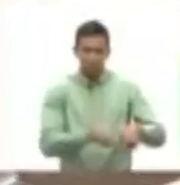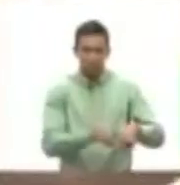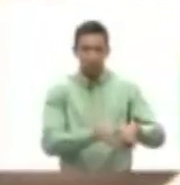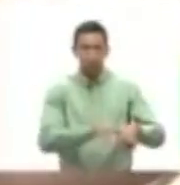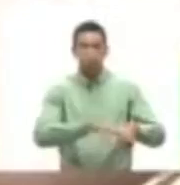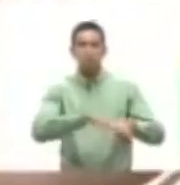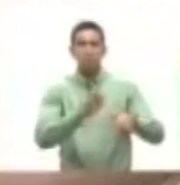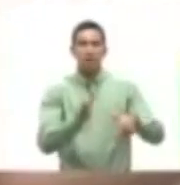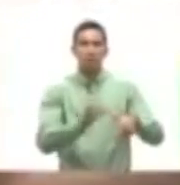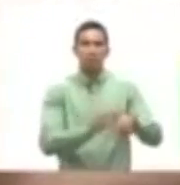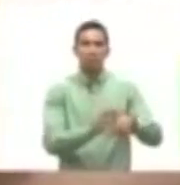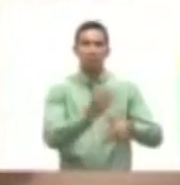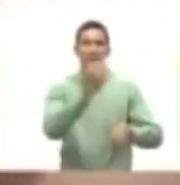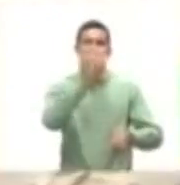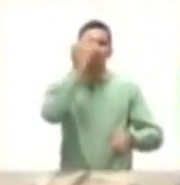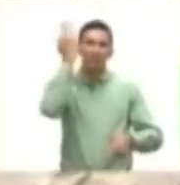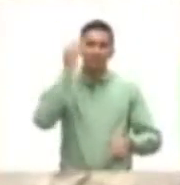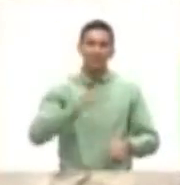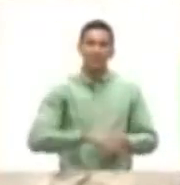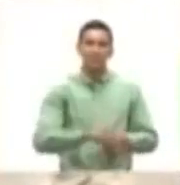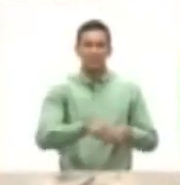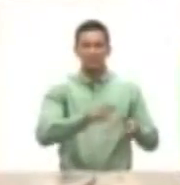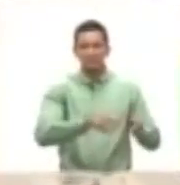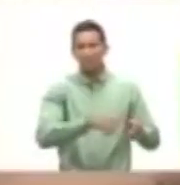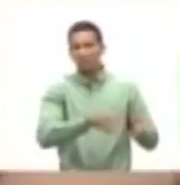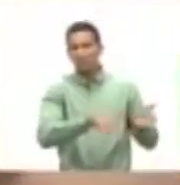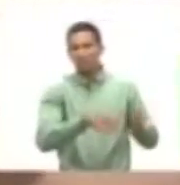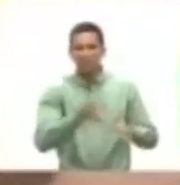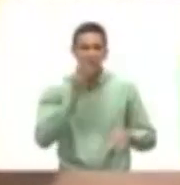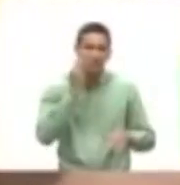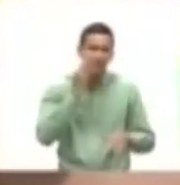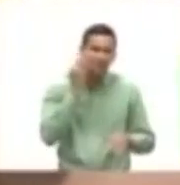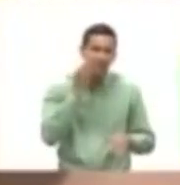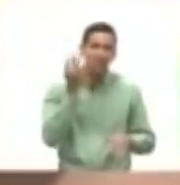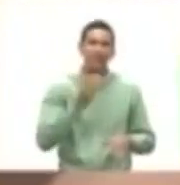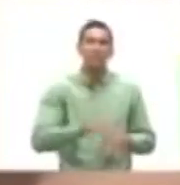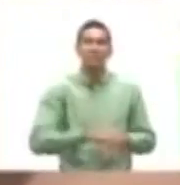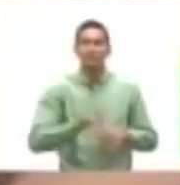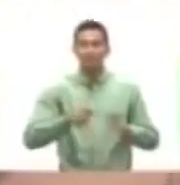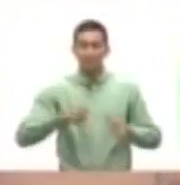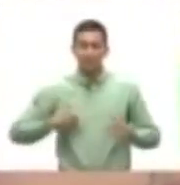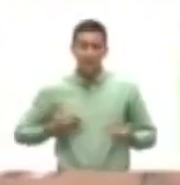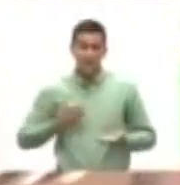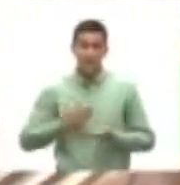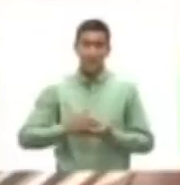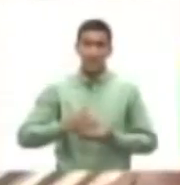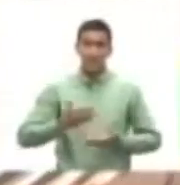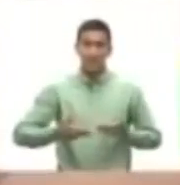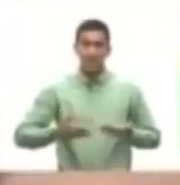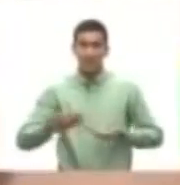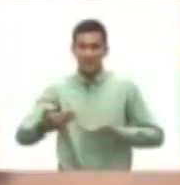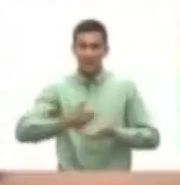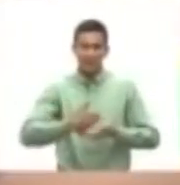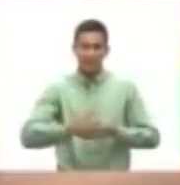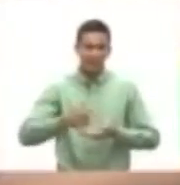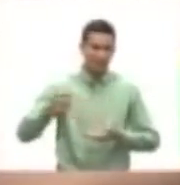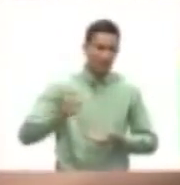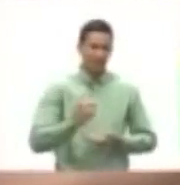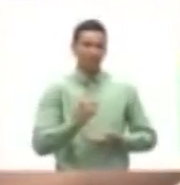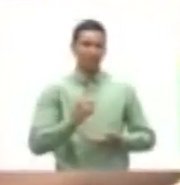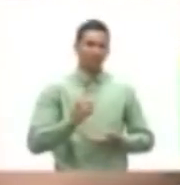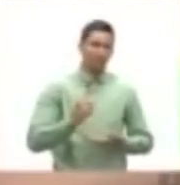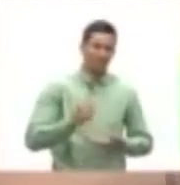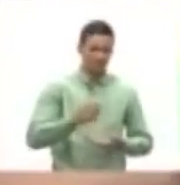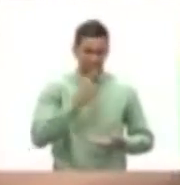descubierto. Toda la pudrición y ratas que sale por ahí. Cliente que llega al negocio no se estabiliza. ¿Por qué? Porque hay